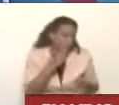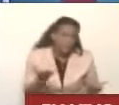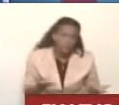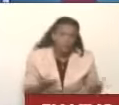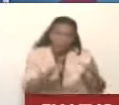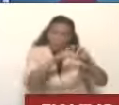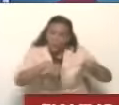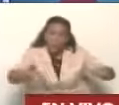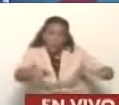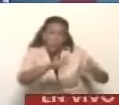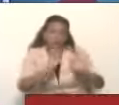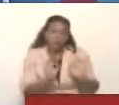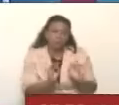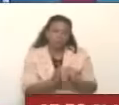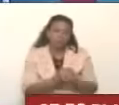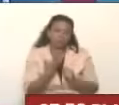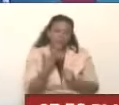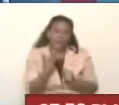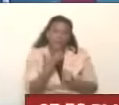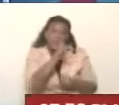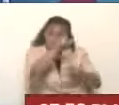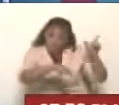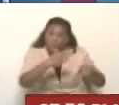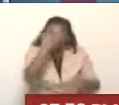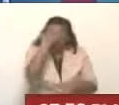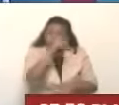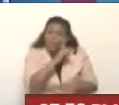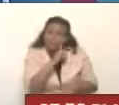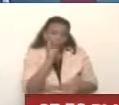este programa tan bello.